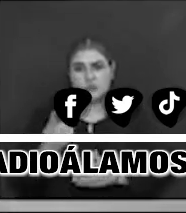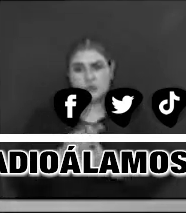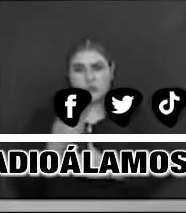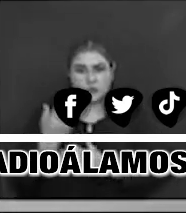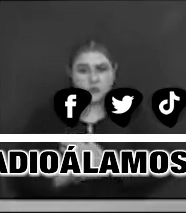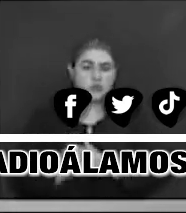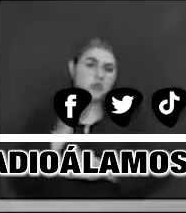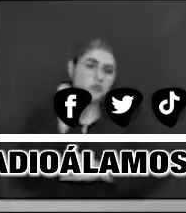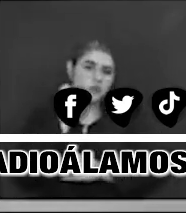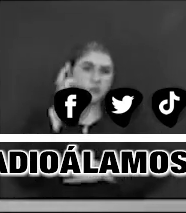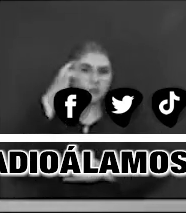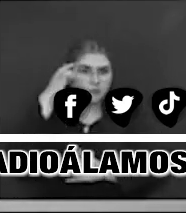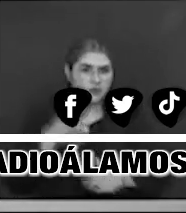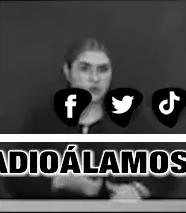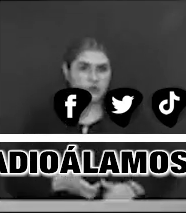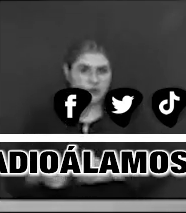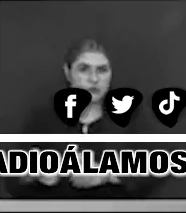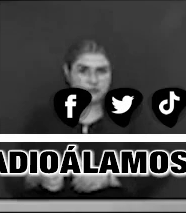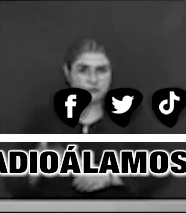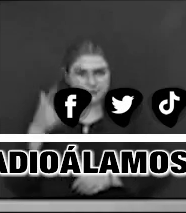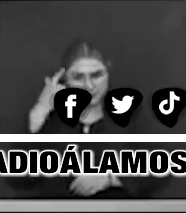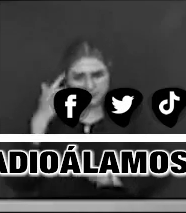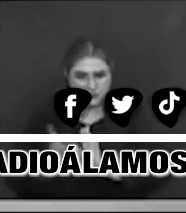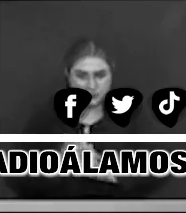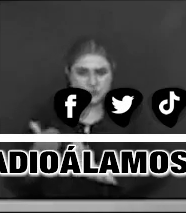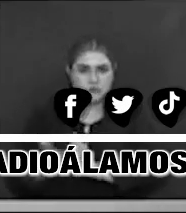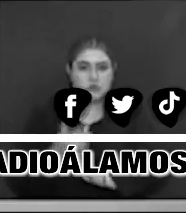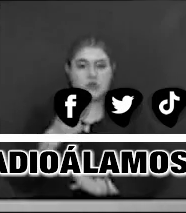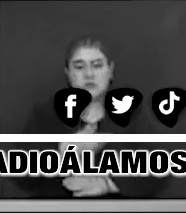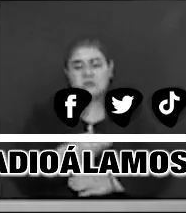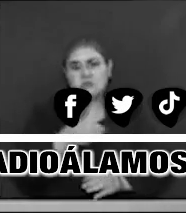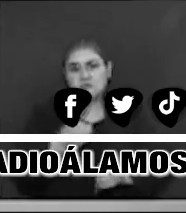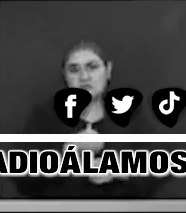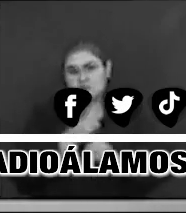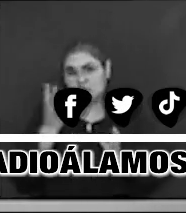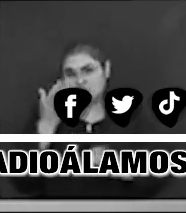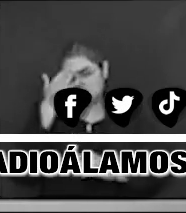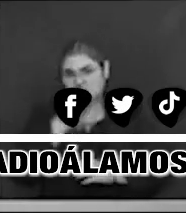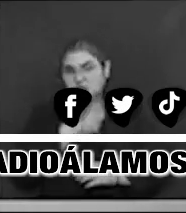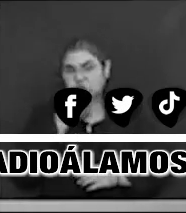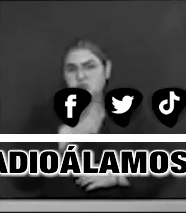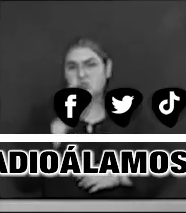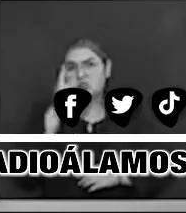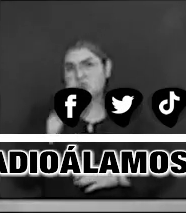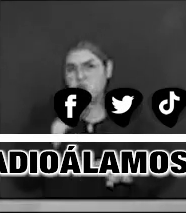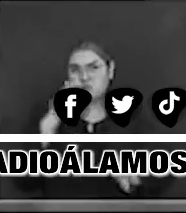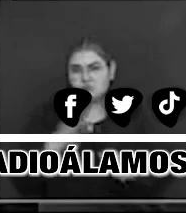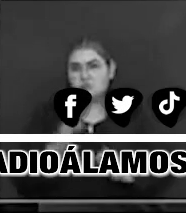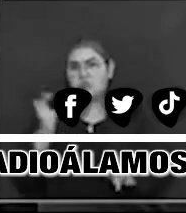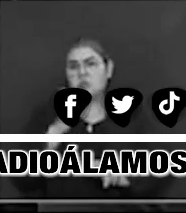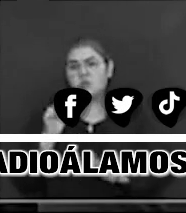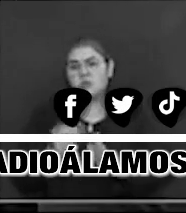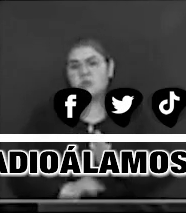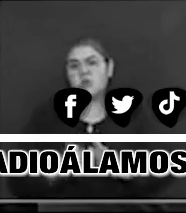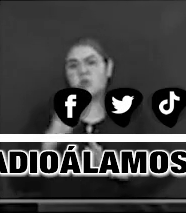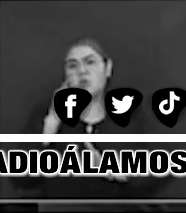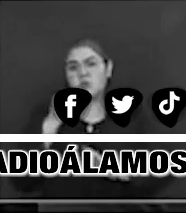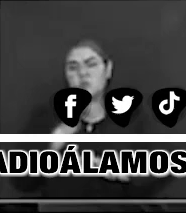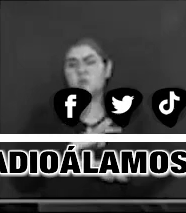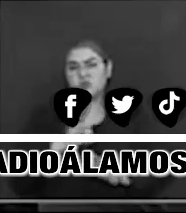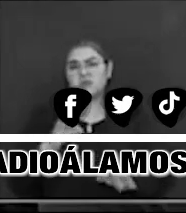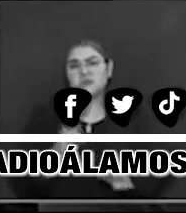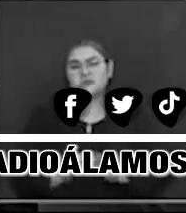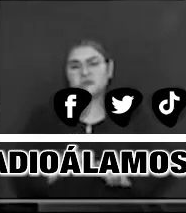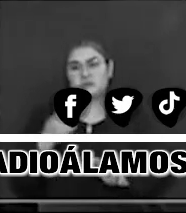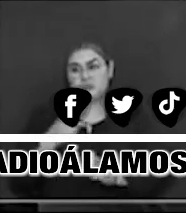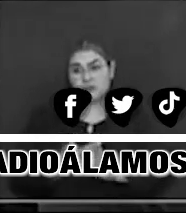solo el deseo de que respecto a los constructores, efectivamente esté viviéndose una nueva era ajena a los favoritismos y la corrupción de antaño, y